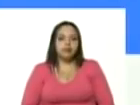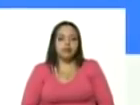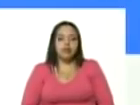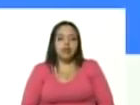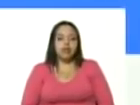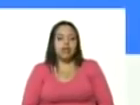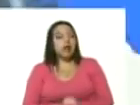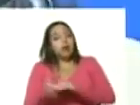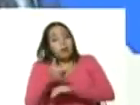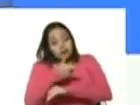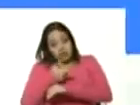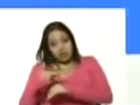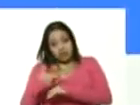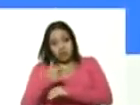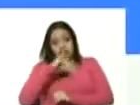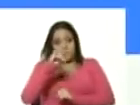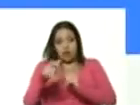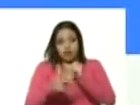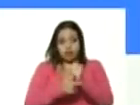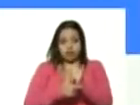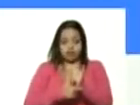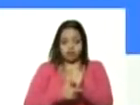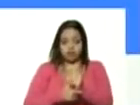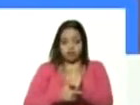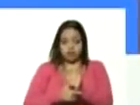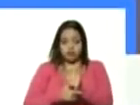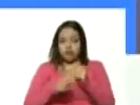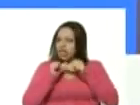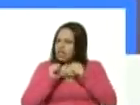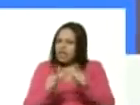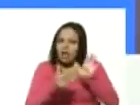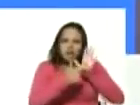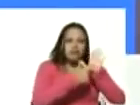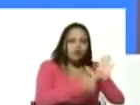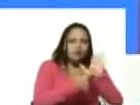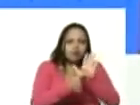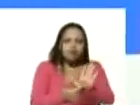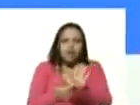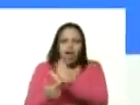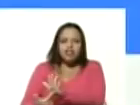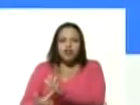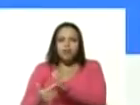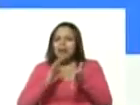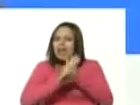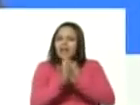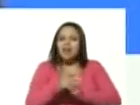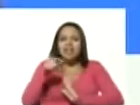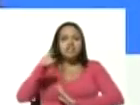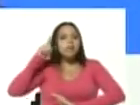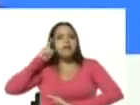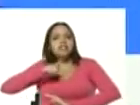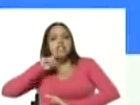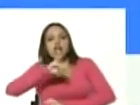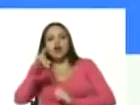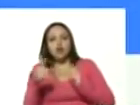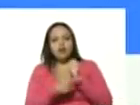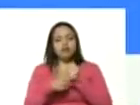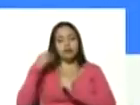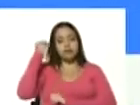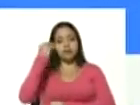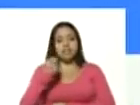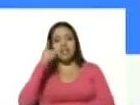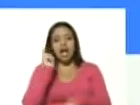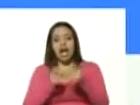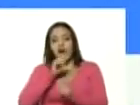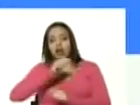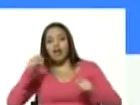Guaidó? ¿Seguirán las giras para desmontar ese supuesto gobierno? Es decir, ¿creen ustedes que algo cambiará la presencia de